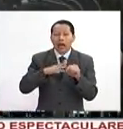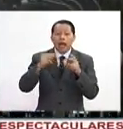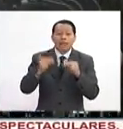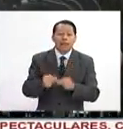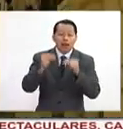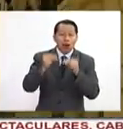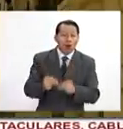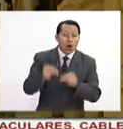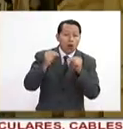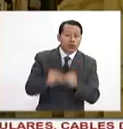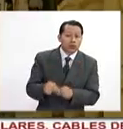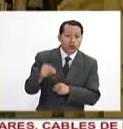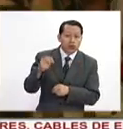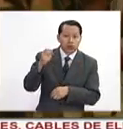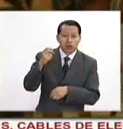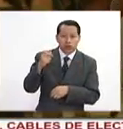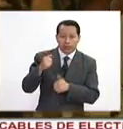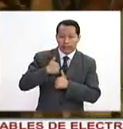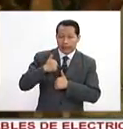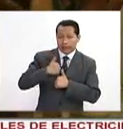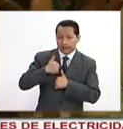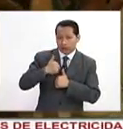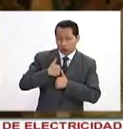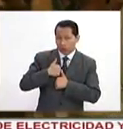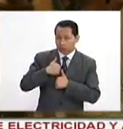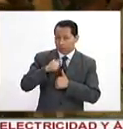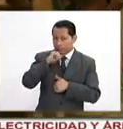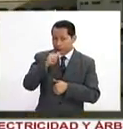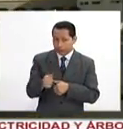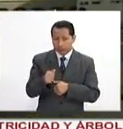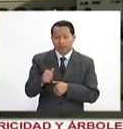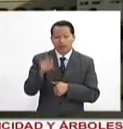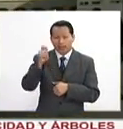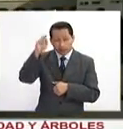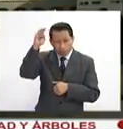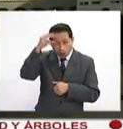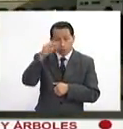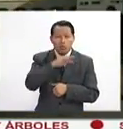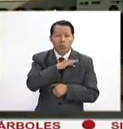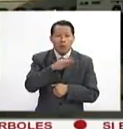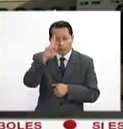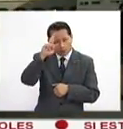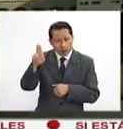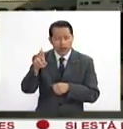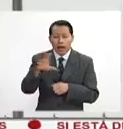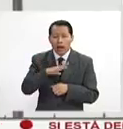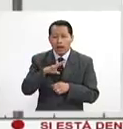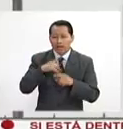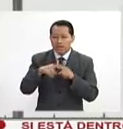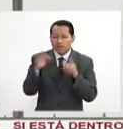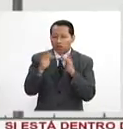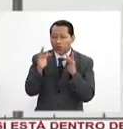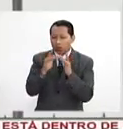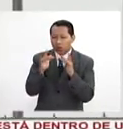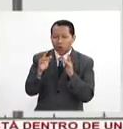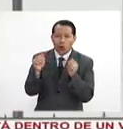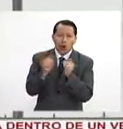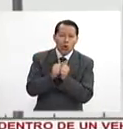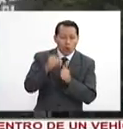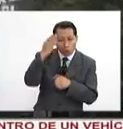negocios con su ejército. De ser cierta la filtración, Trump prohibiría implicarse en negocios con entidades vinculadas a las Fuerzas